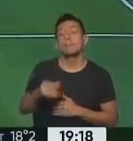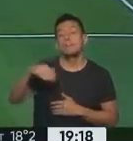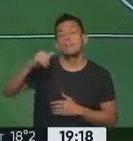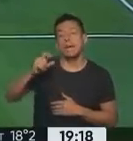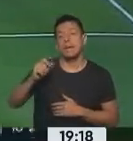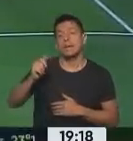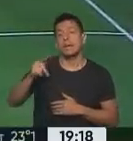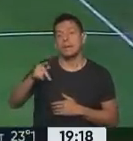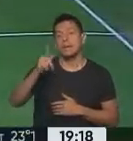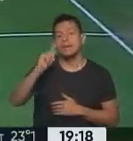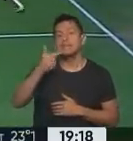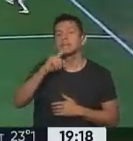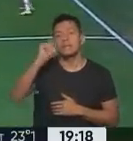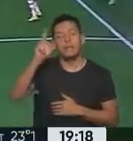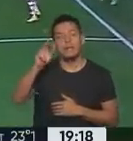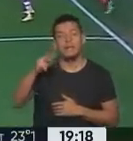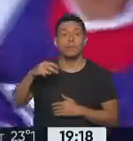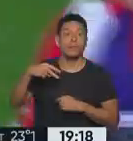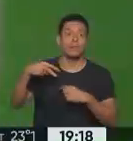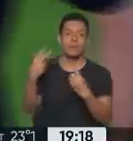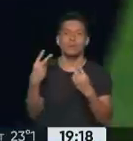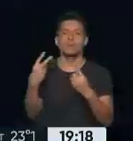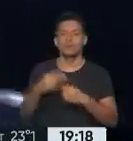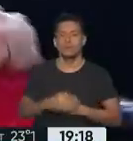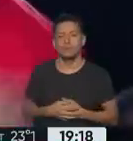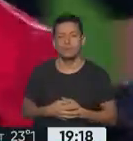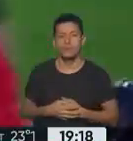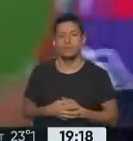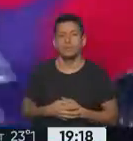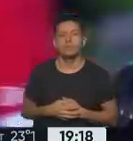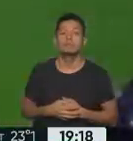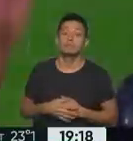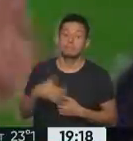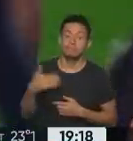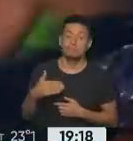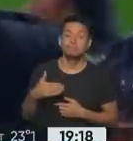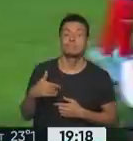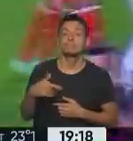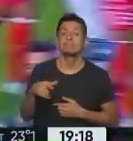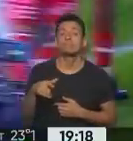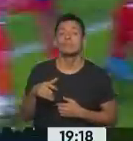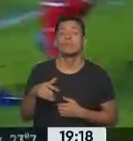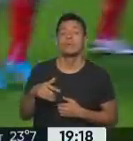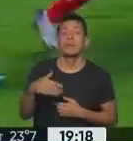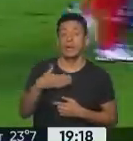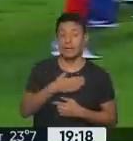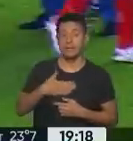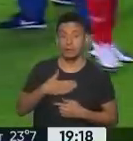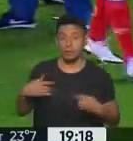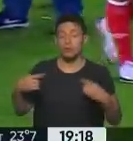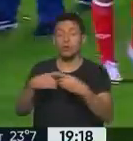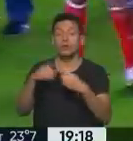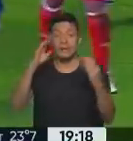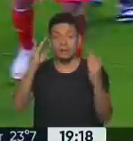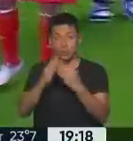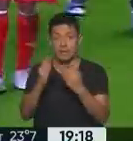del bicho de la Paternal. Síntoma de clasificación, señores, porque el bicho va a estar enfrentando a Estudiantes de La Plata, dicho sea de paso. Terminó cuarto Argentinos.